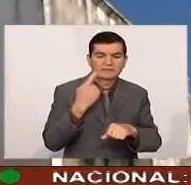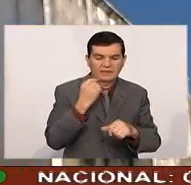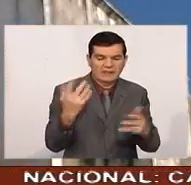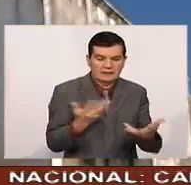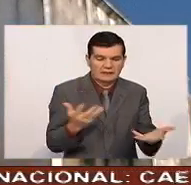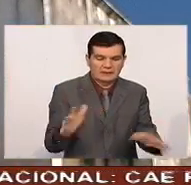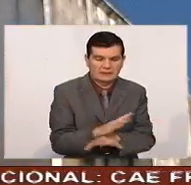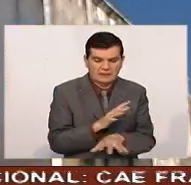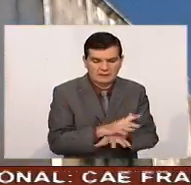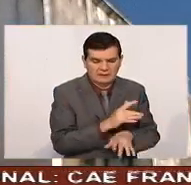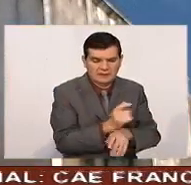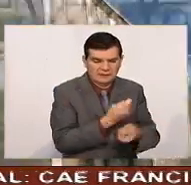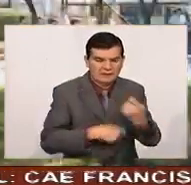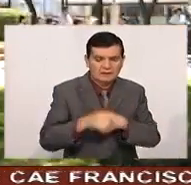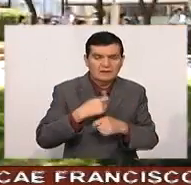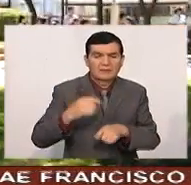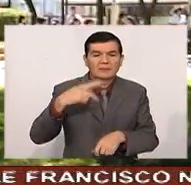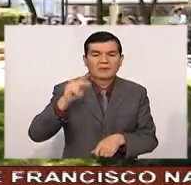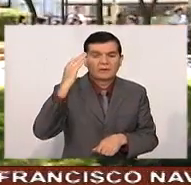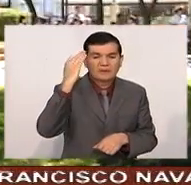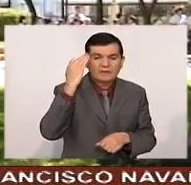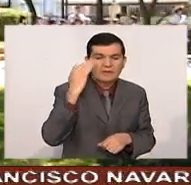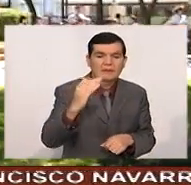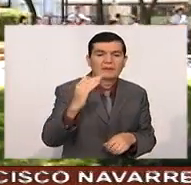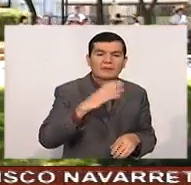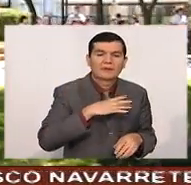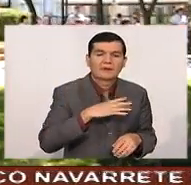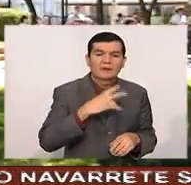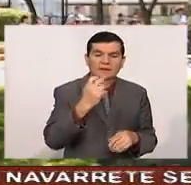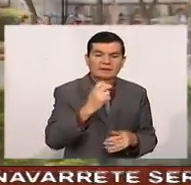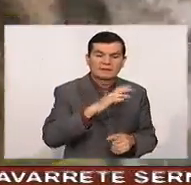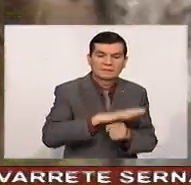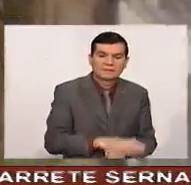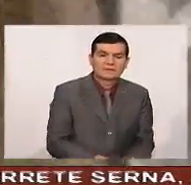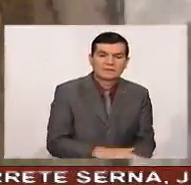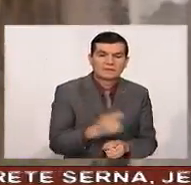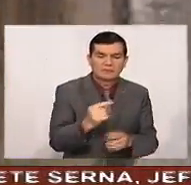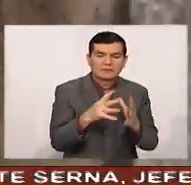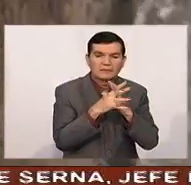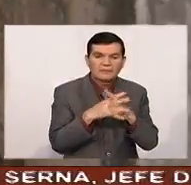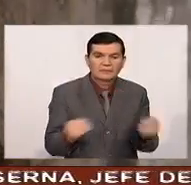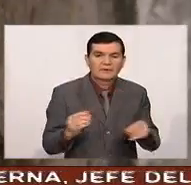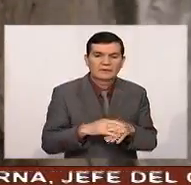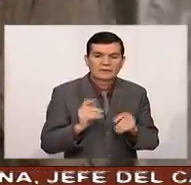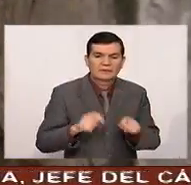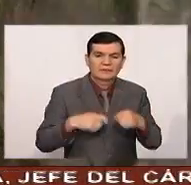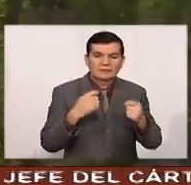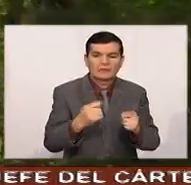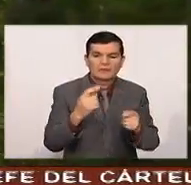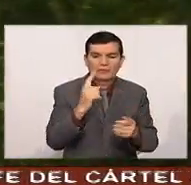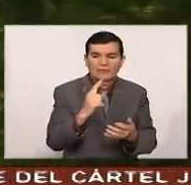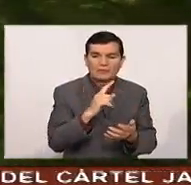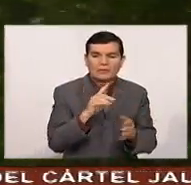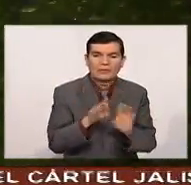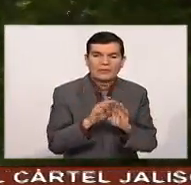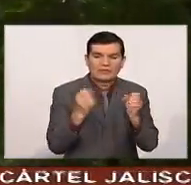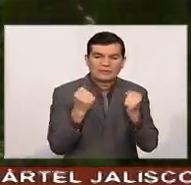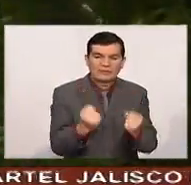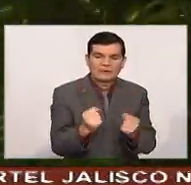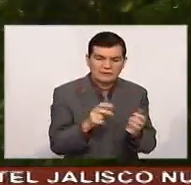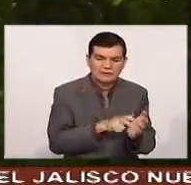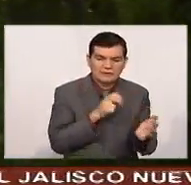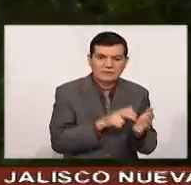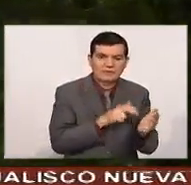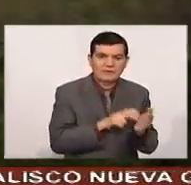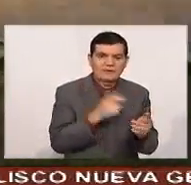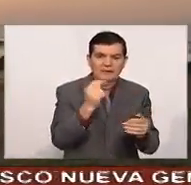de cambio, pero con el paso del tiempo, esta presión tiende a desaparecer y dará lugar a una fuerte corrección de